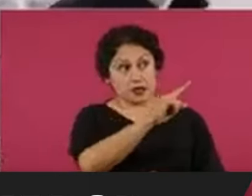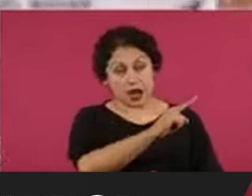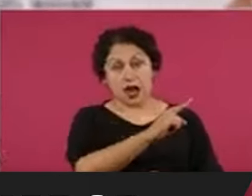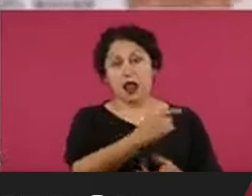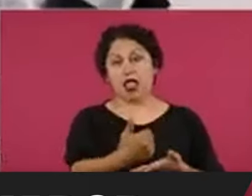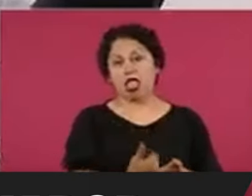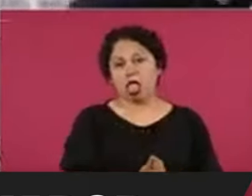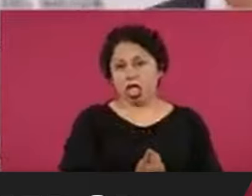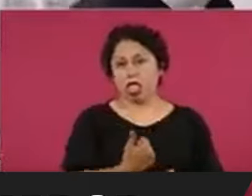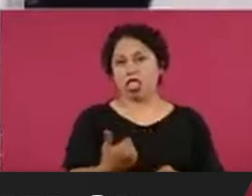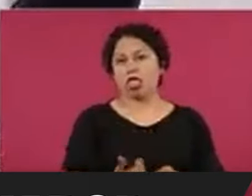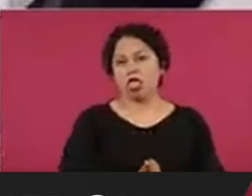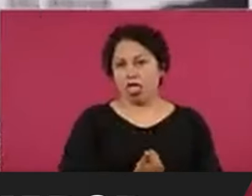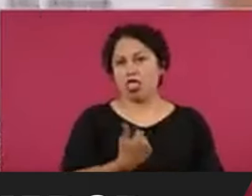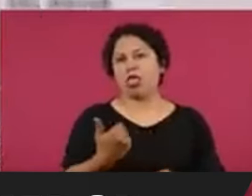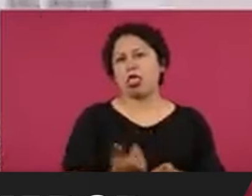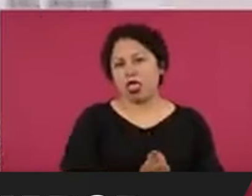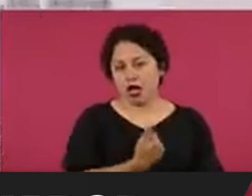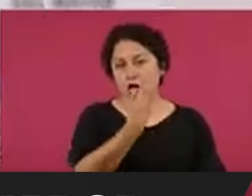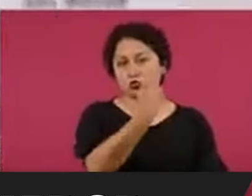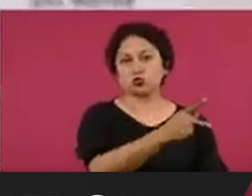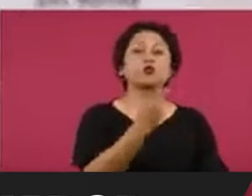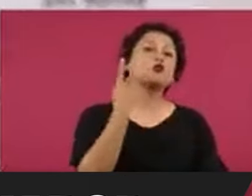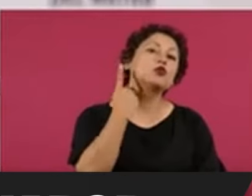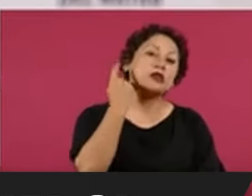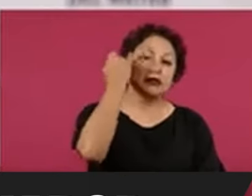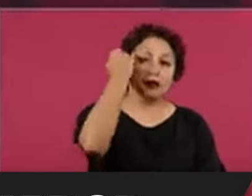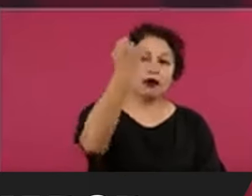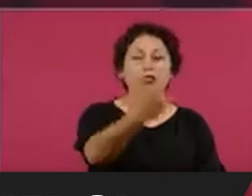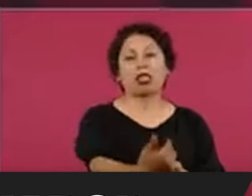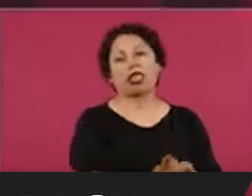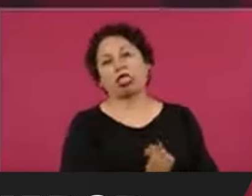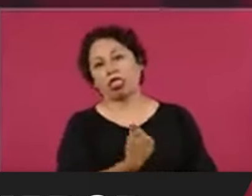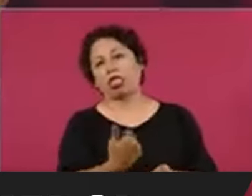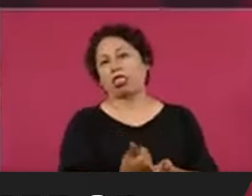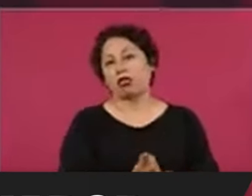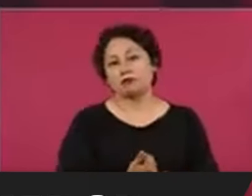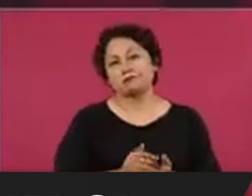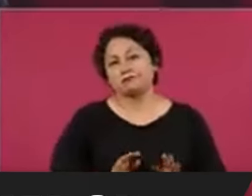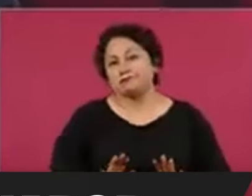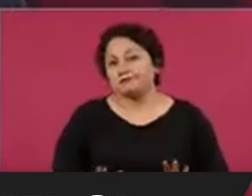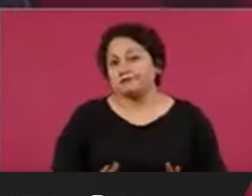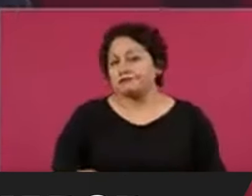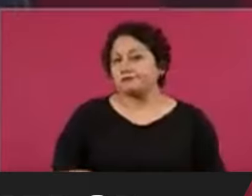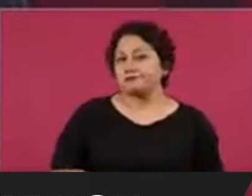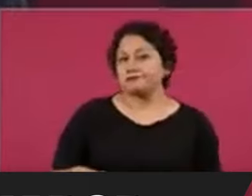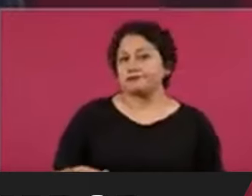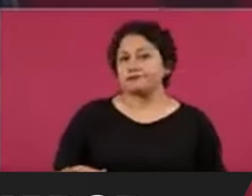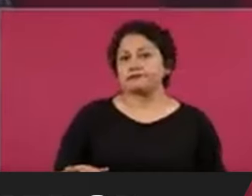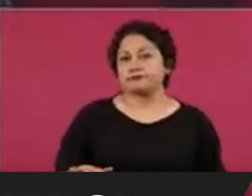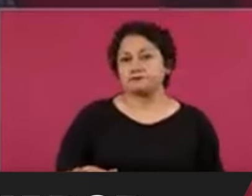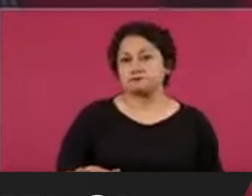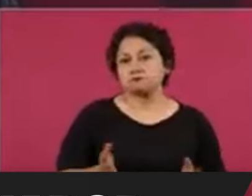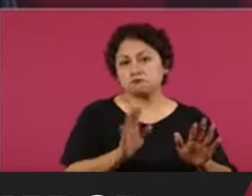con esa política, pues hay